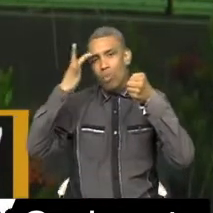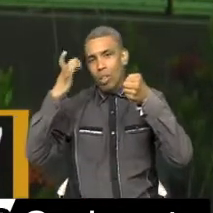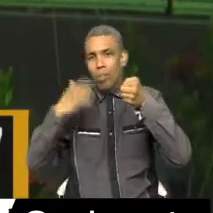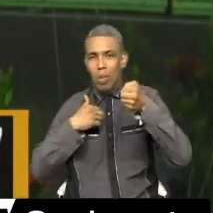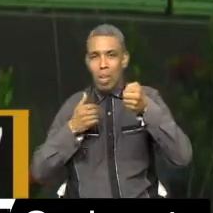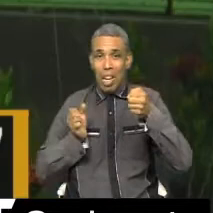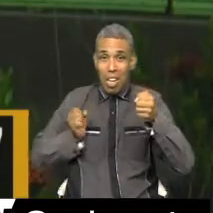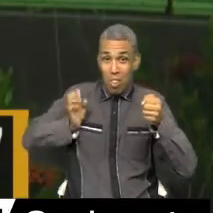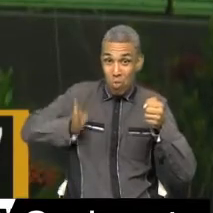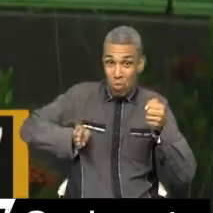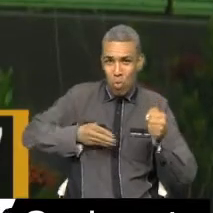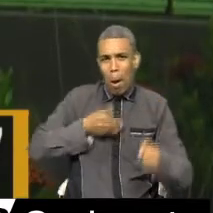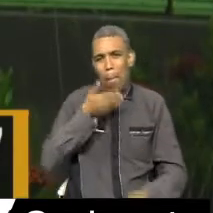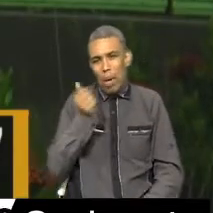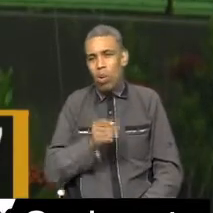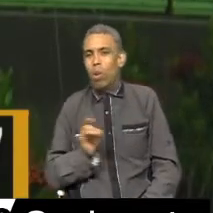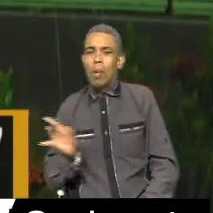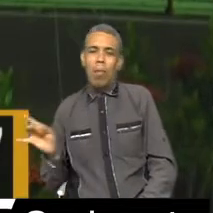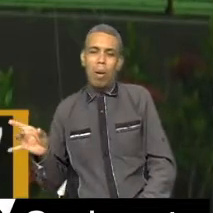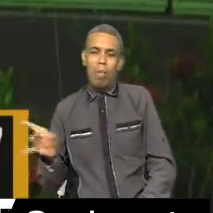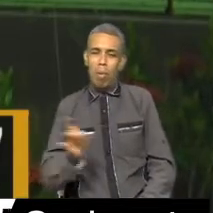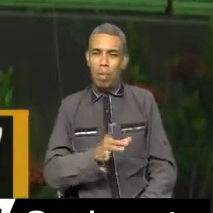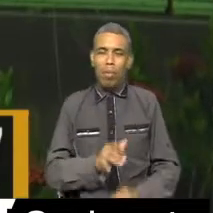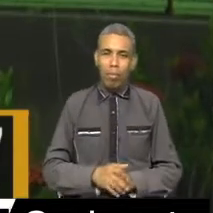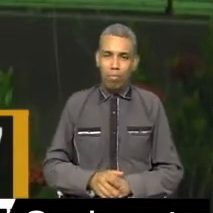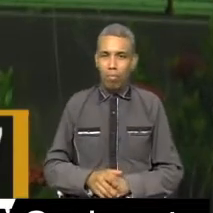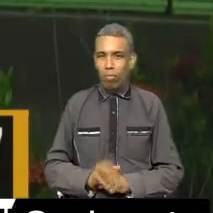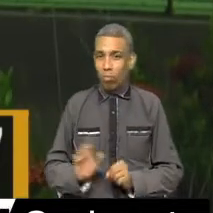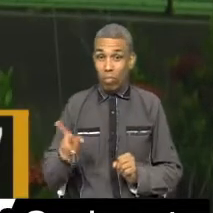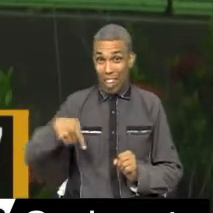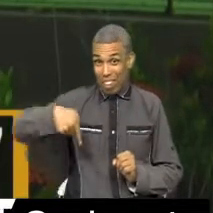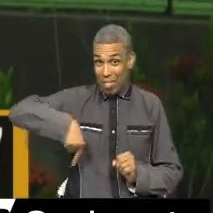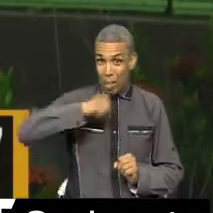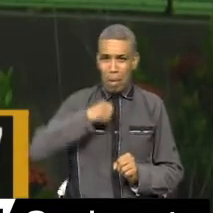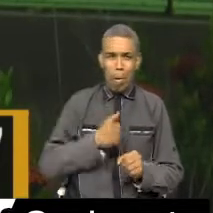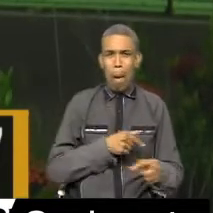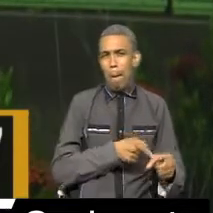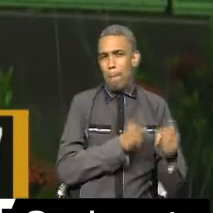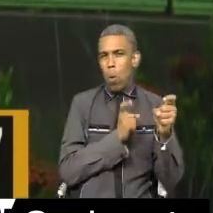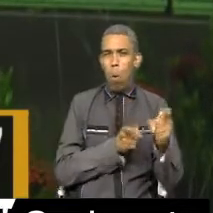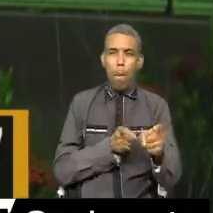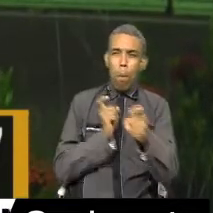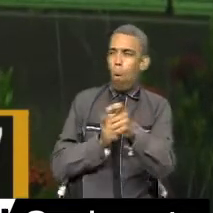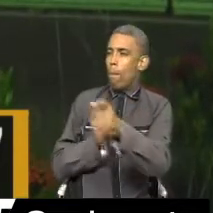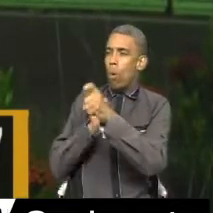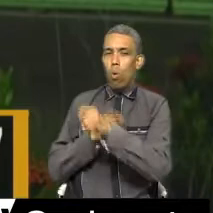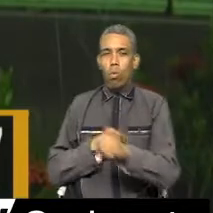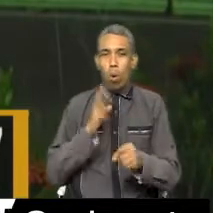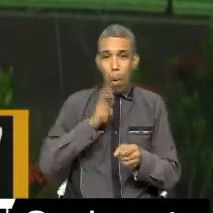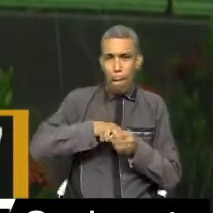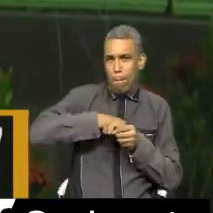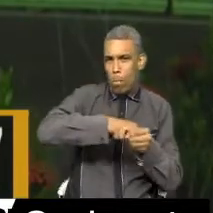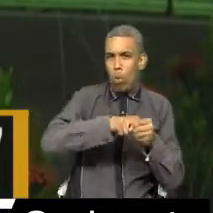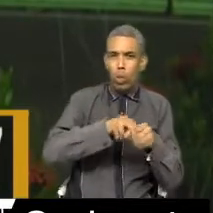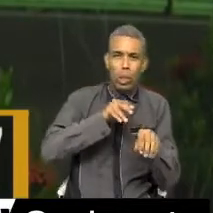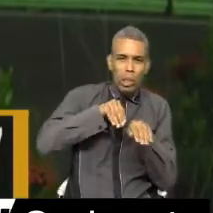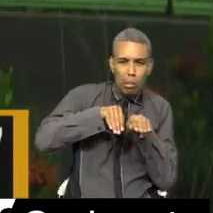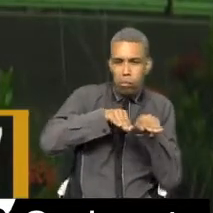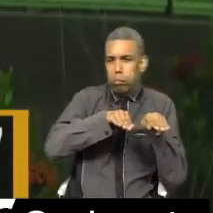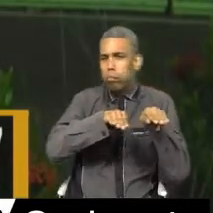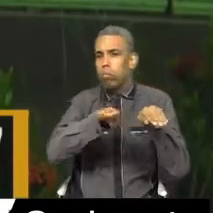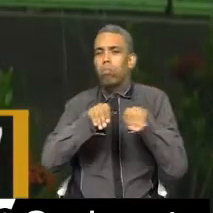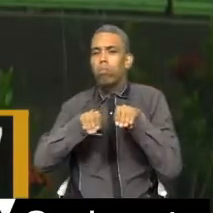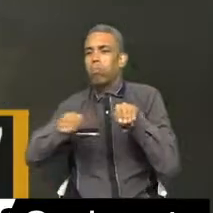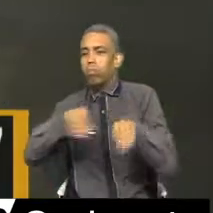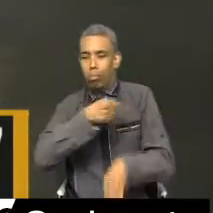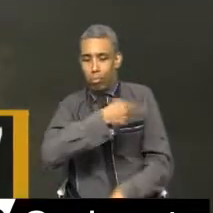promedio de 5 clubes y íbamos un promedio como de 8 buses, y entonces eso fue fenomenal la participación allá y un buen nivel, un